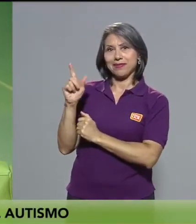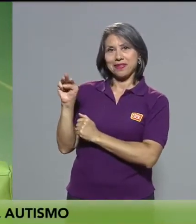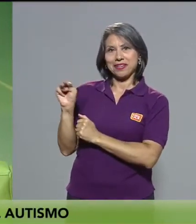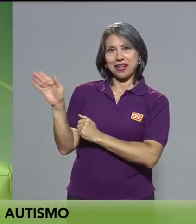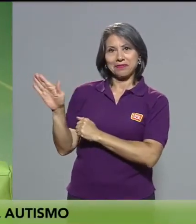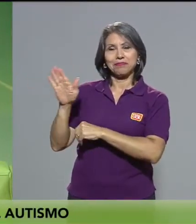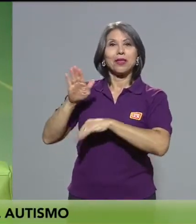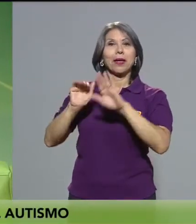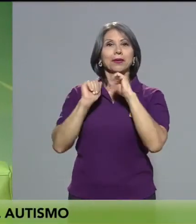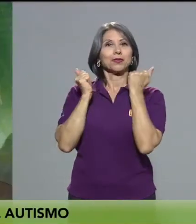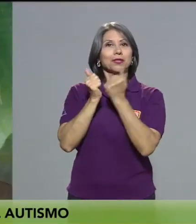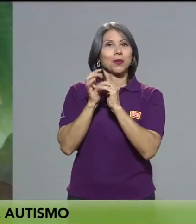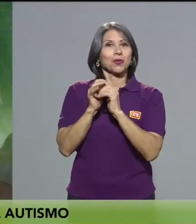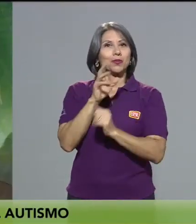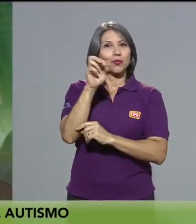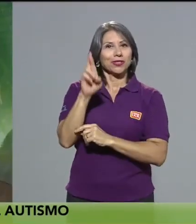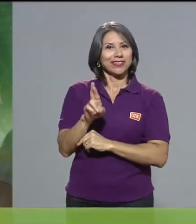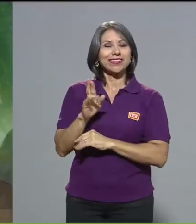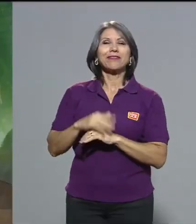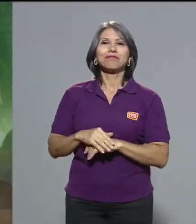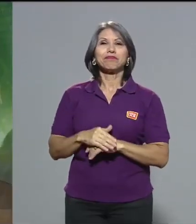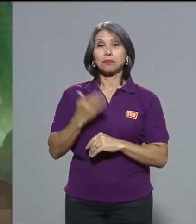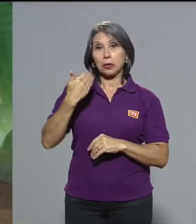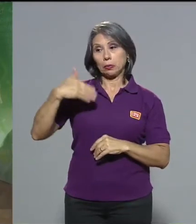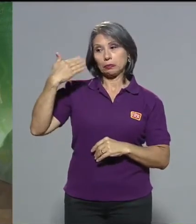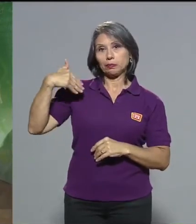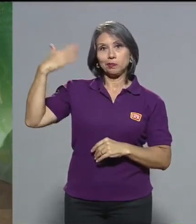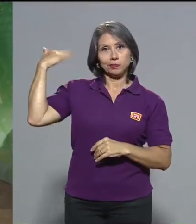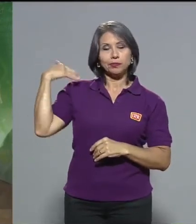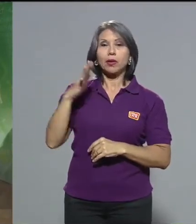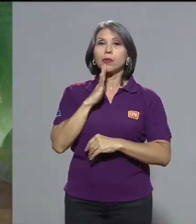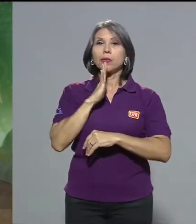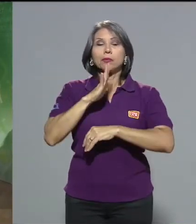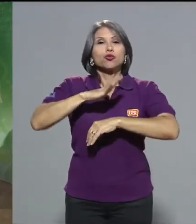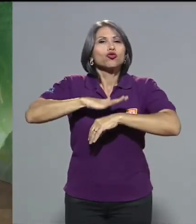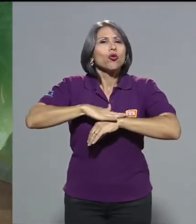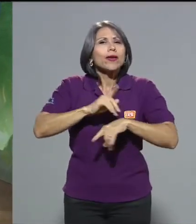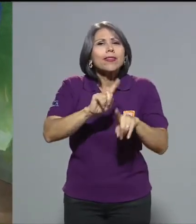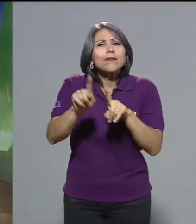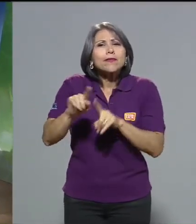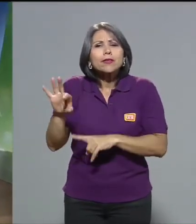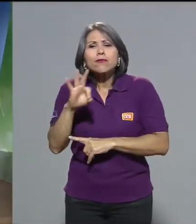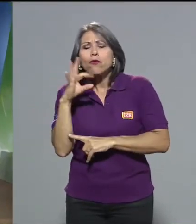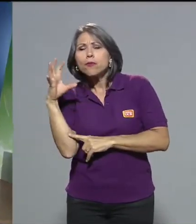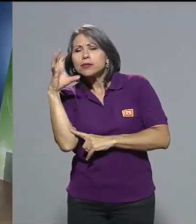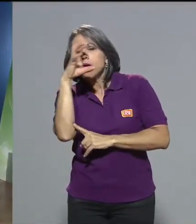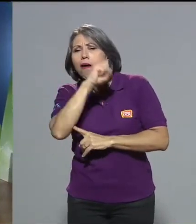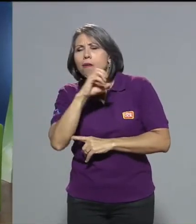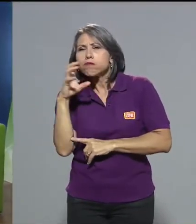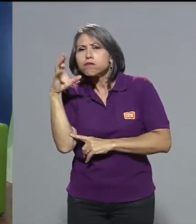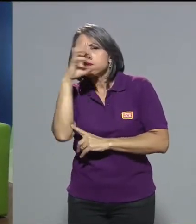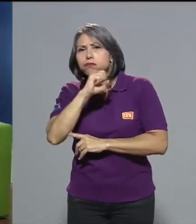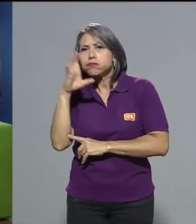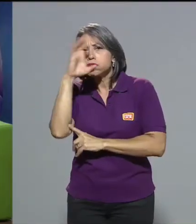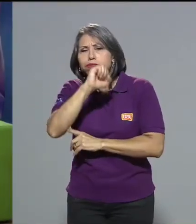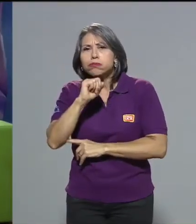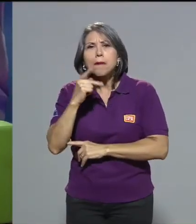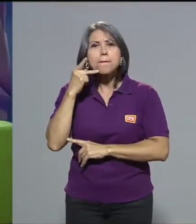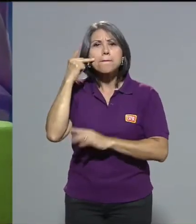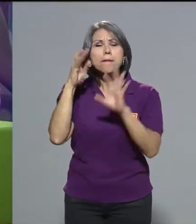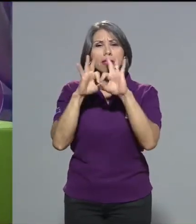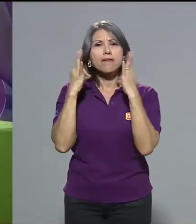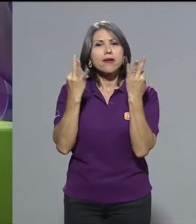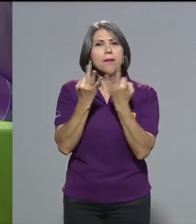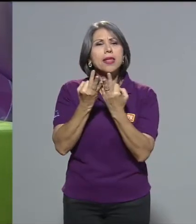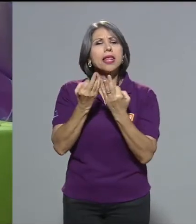este tema. En los bloques anteriores de la entrevista, ¿verdad?, hablábamos de señales de alerta que los padres y madres de familia pueden tener en cuenta